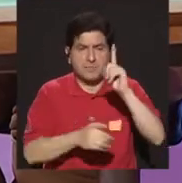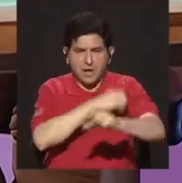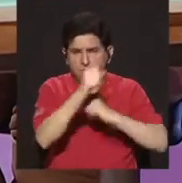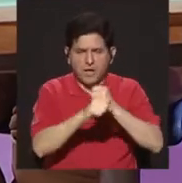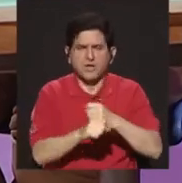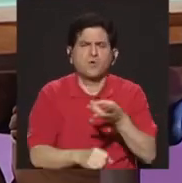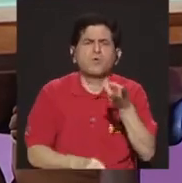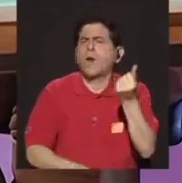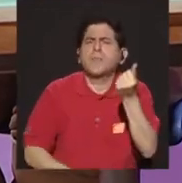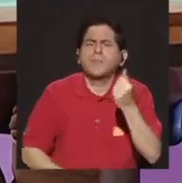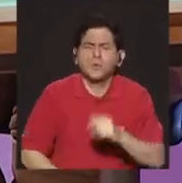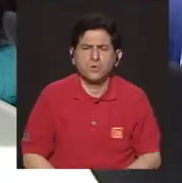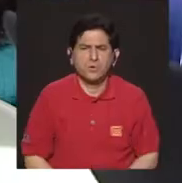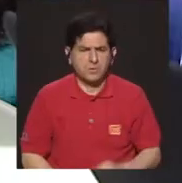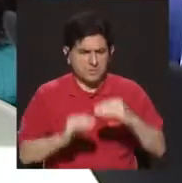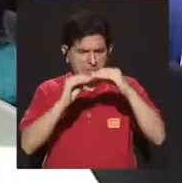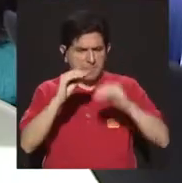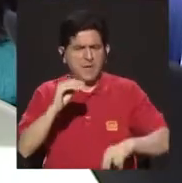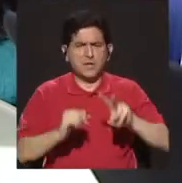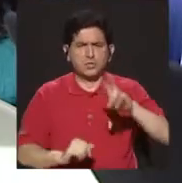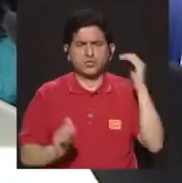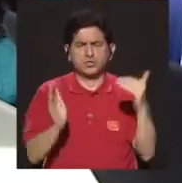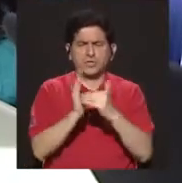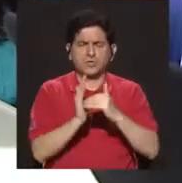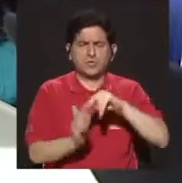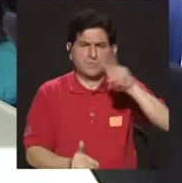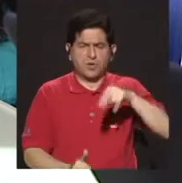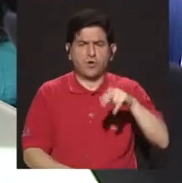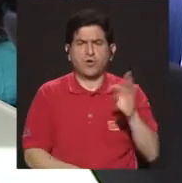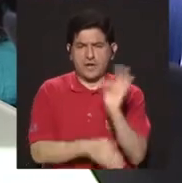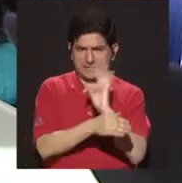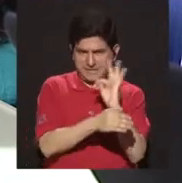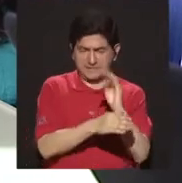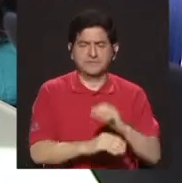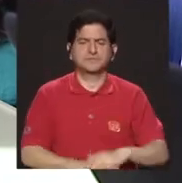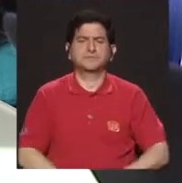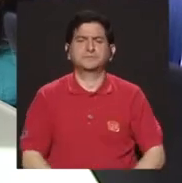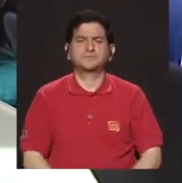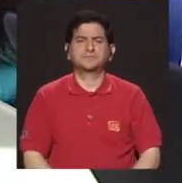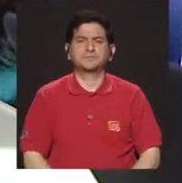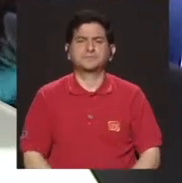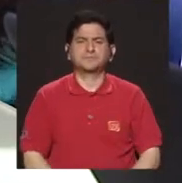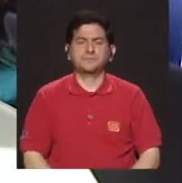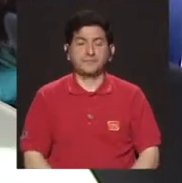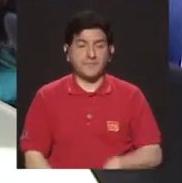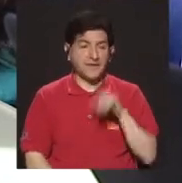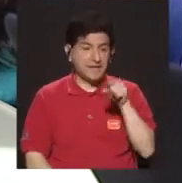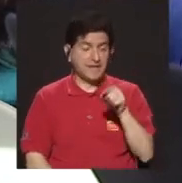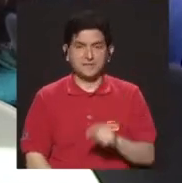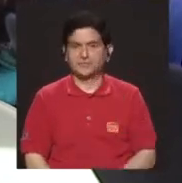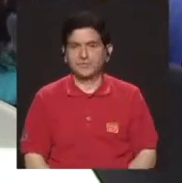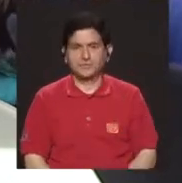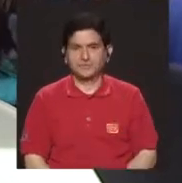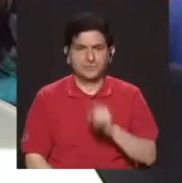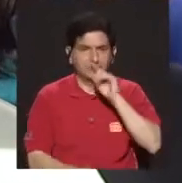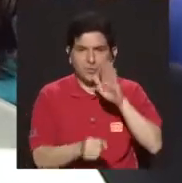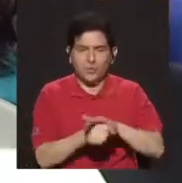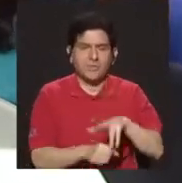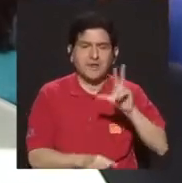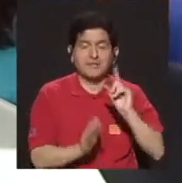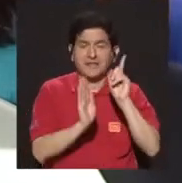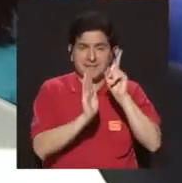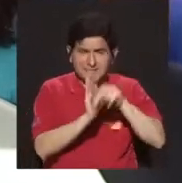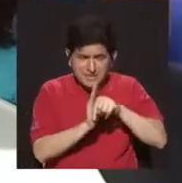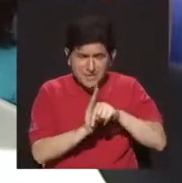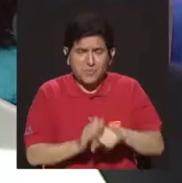paga por un menos de 200 mil colones en televisión y eso no cubre 30 segundos